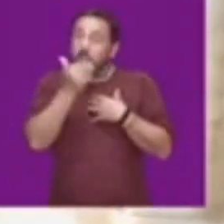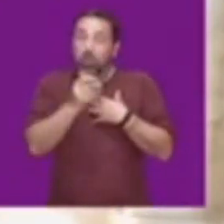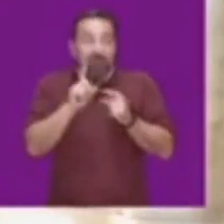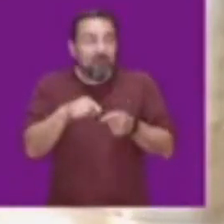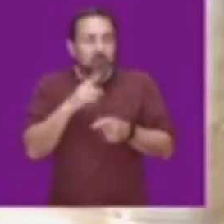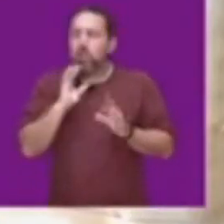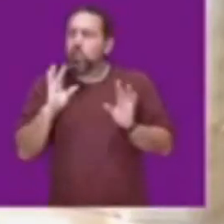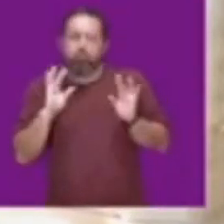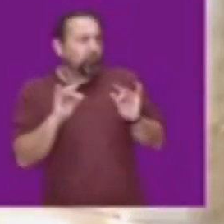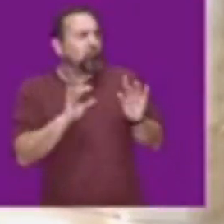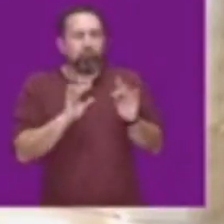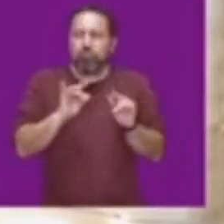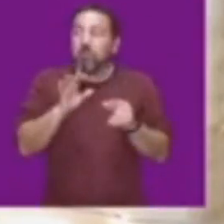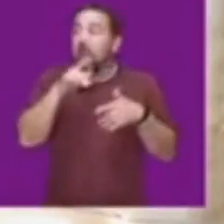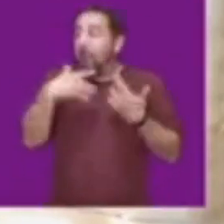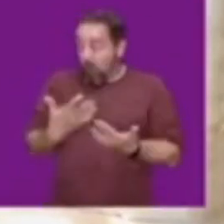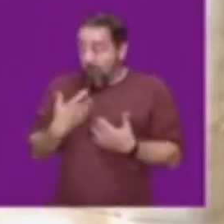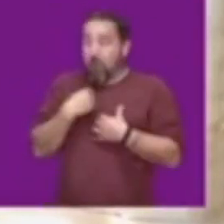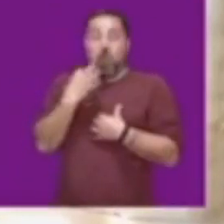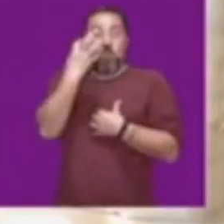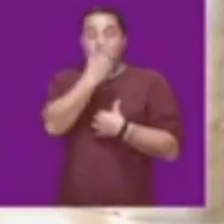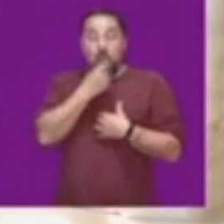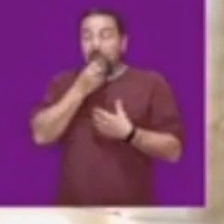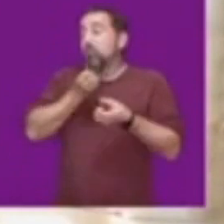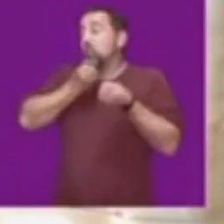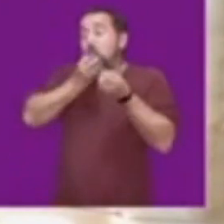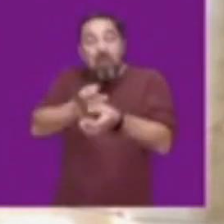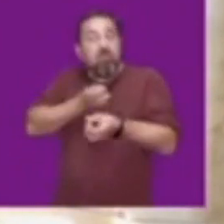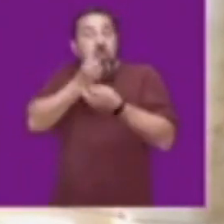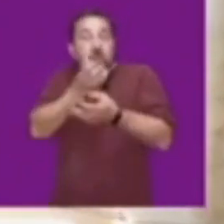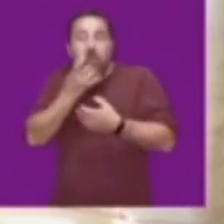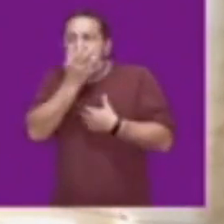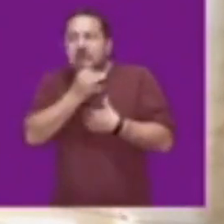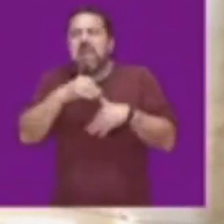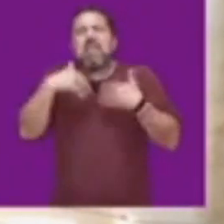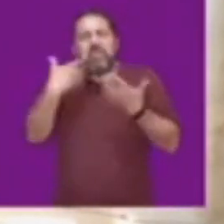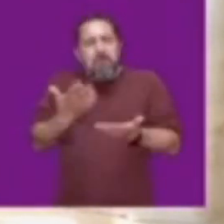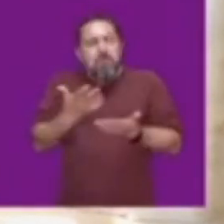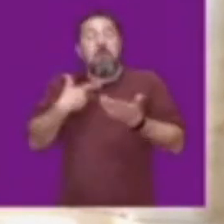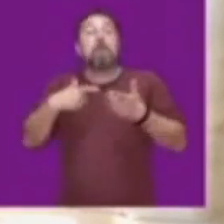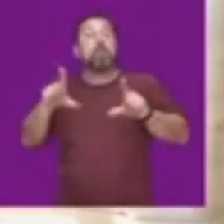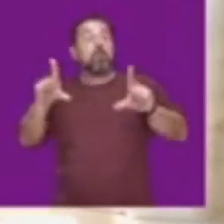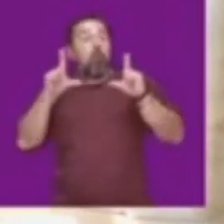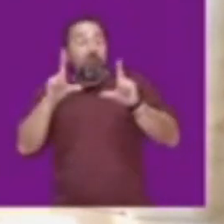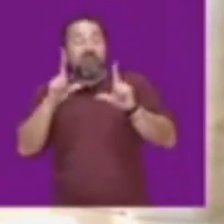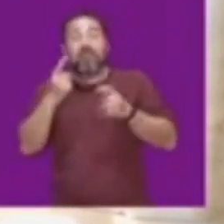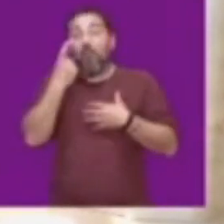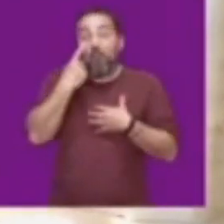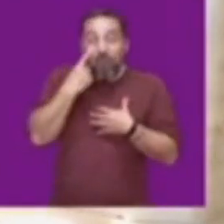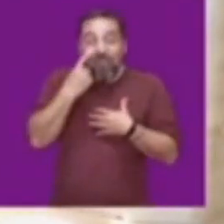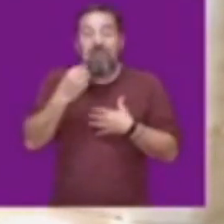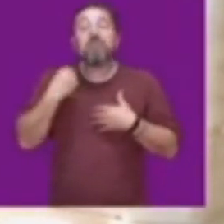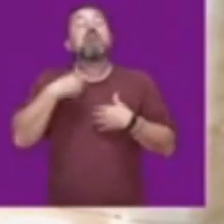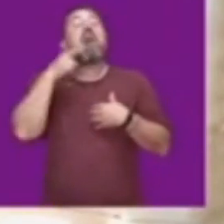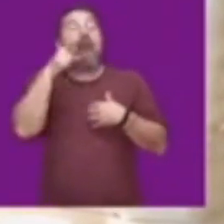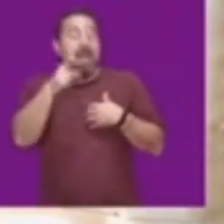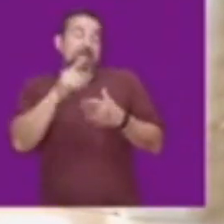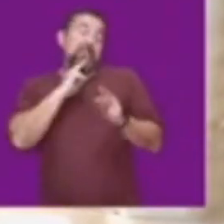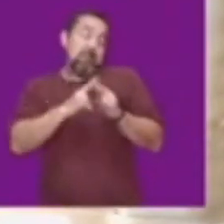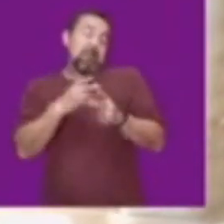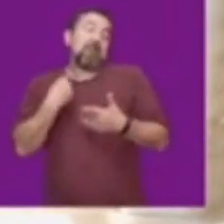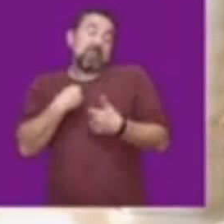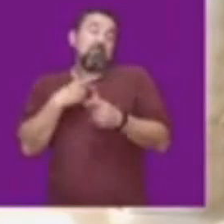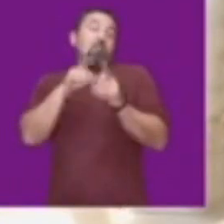Sí. Bien, pues todos estos cuentos que vamos a ver, a contaros y a conocer a estos protagonistas, están ahí, en la